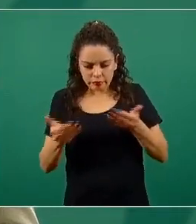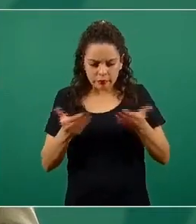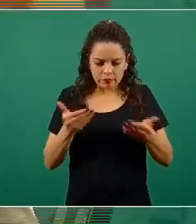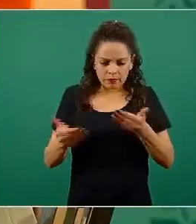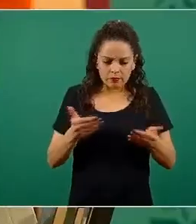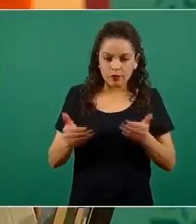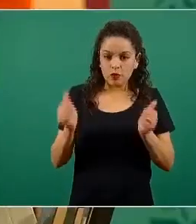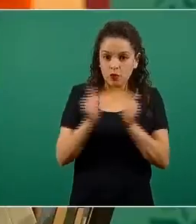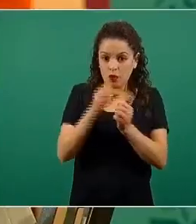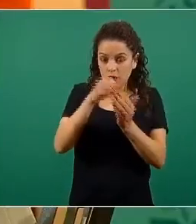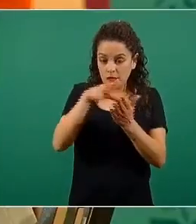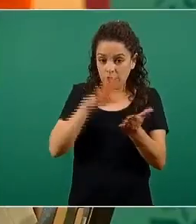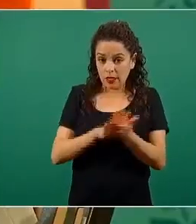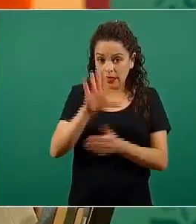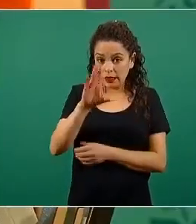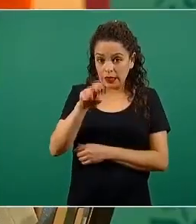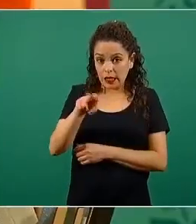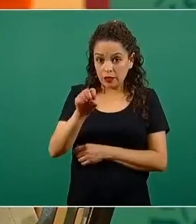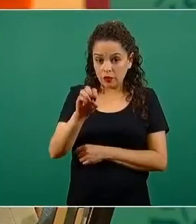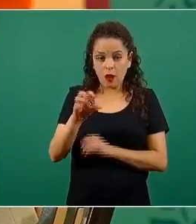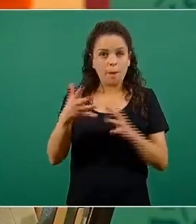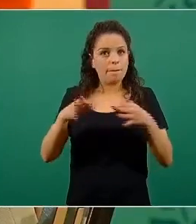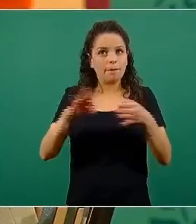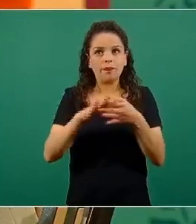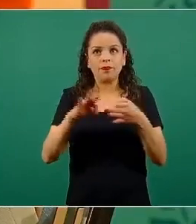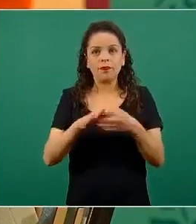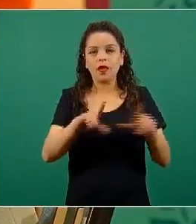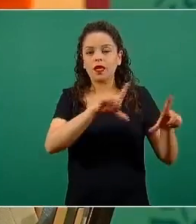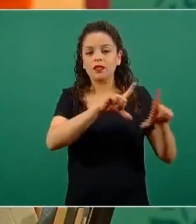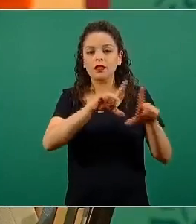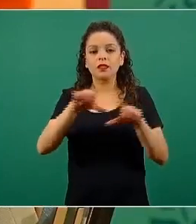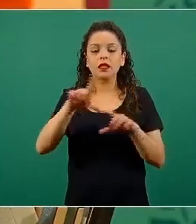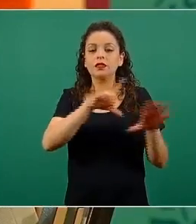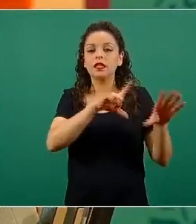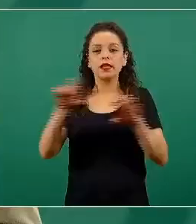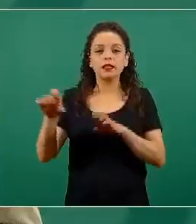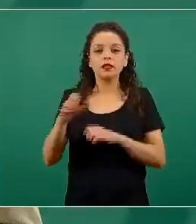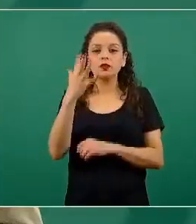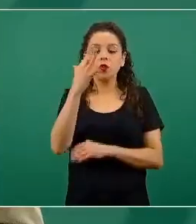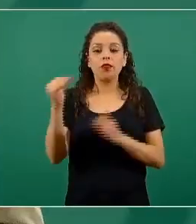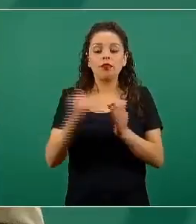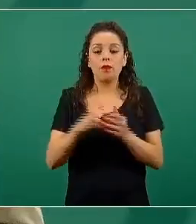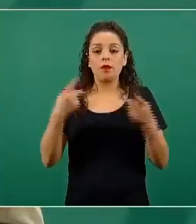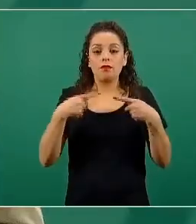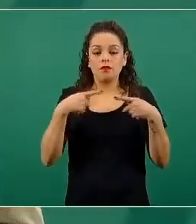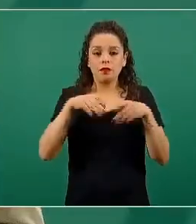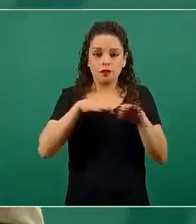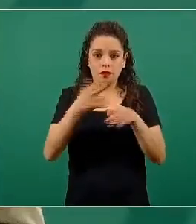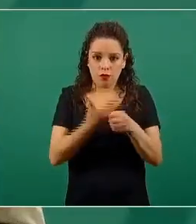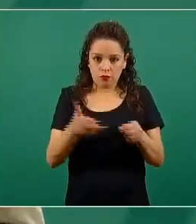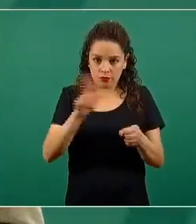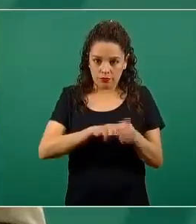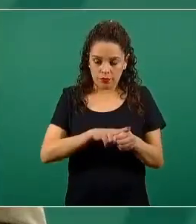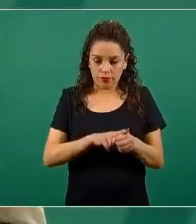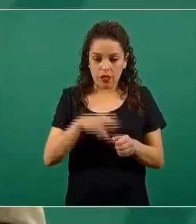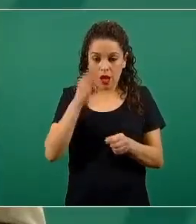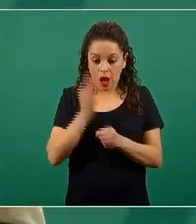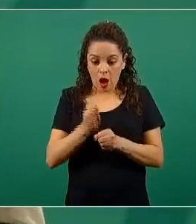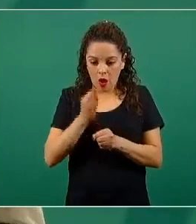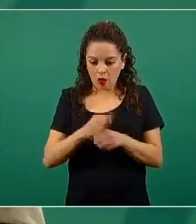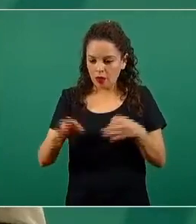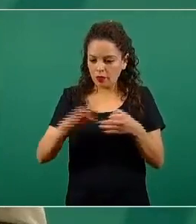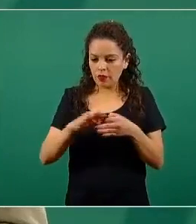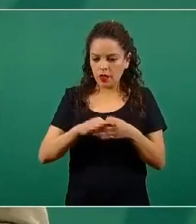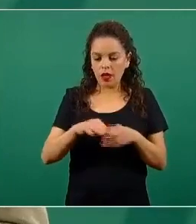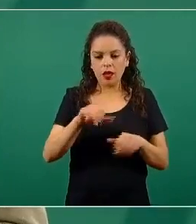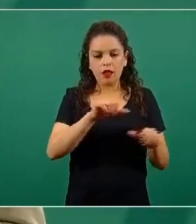el censo nominal, más o menos cerca de 750,000 trabajadores. Llevamos al día de hoy cerca de